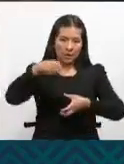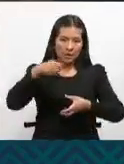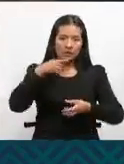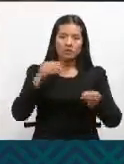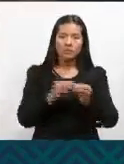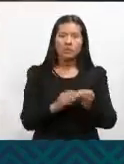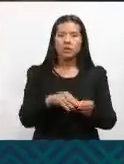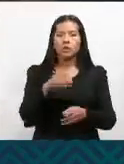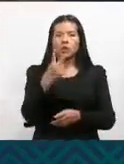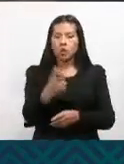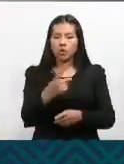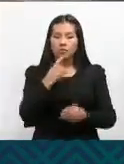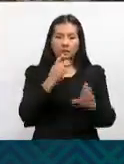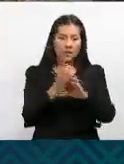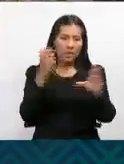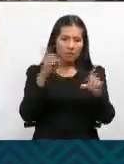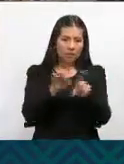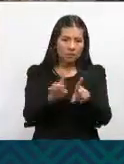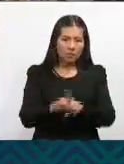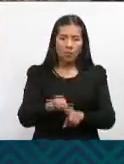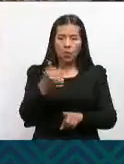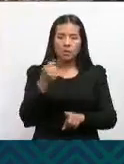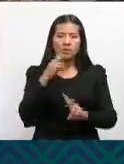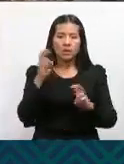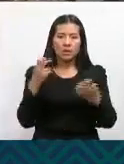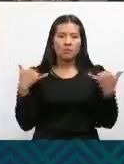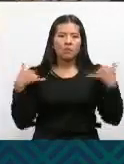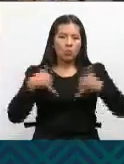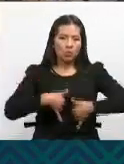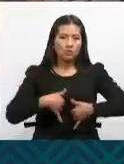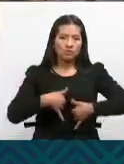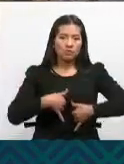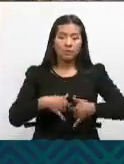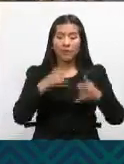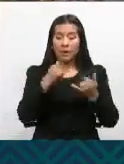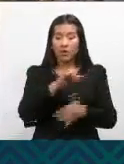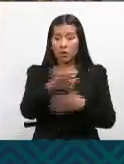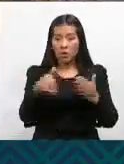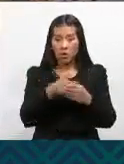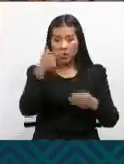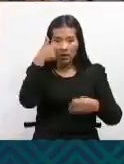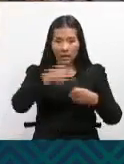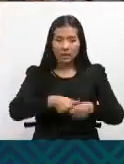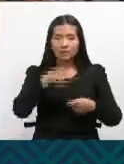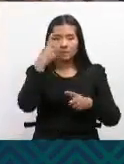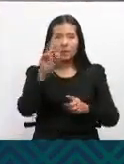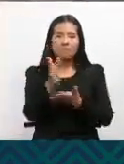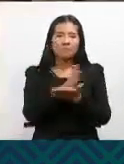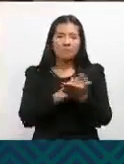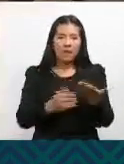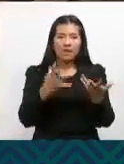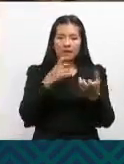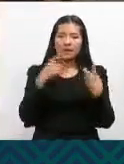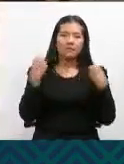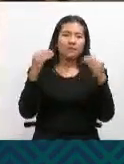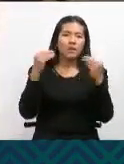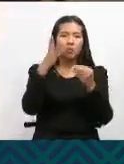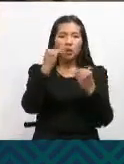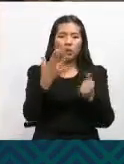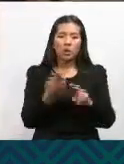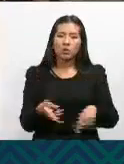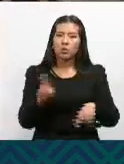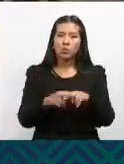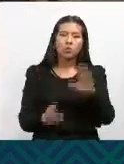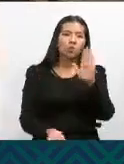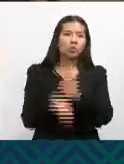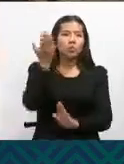consumos ampliados y un tanque mochila este combustible sería utilizado como parte del contrabando tras el incremento de su costo